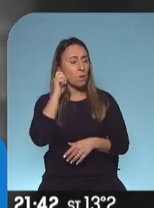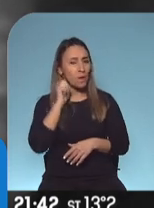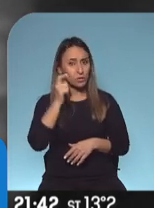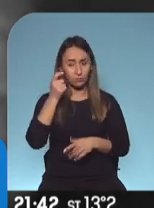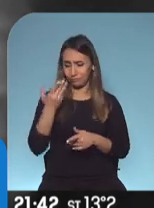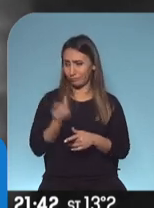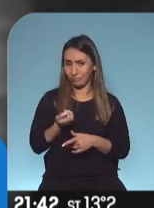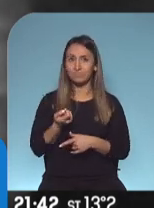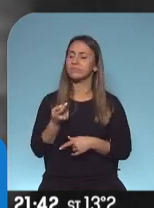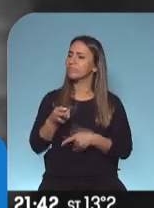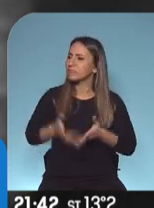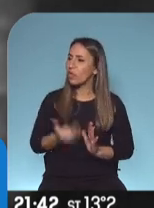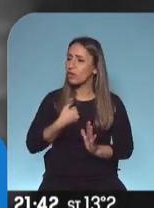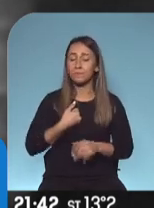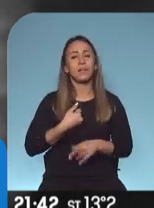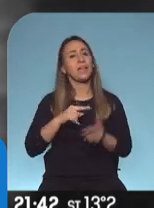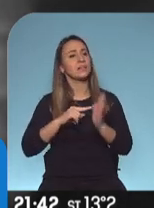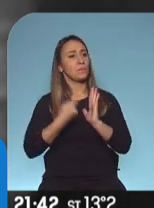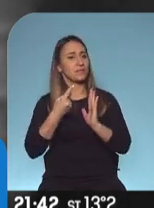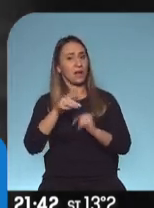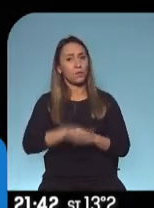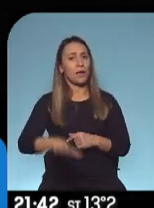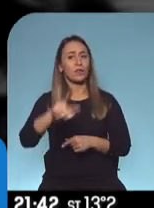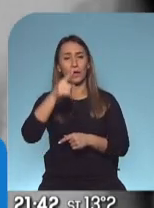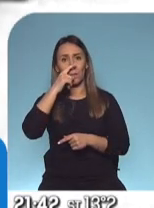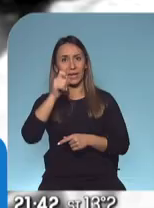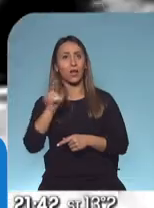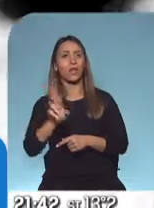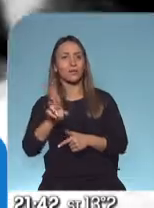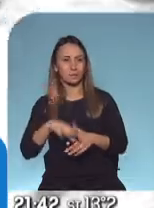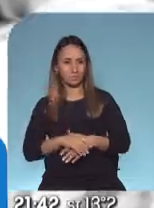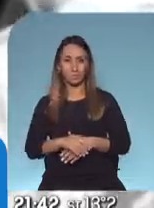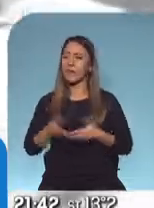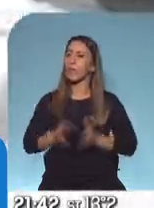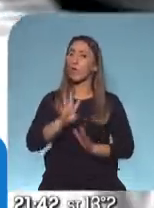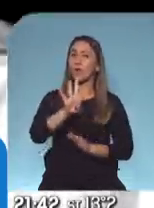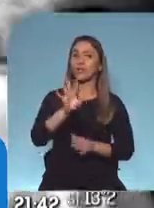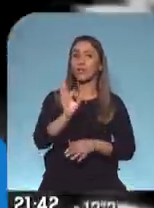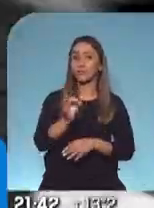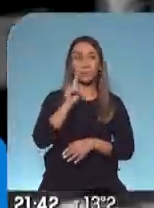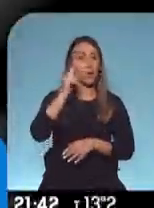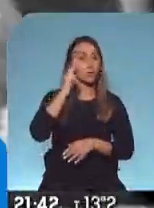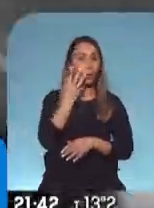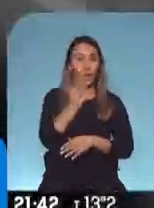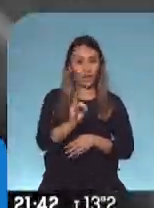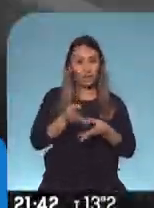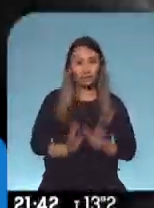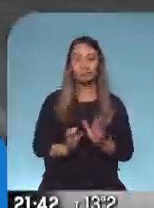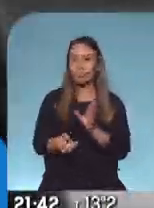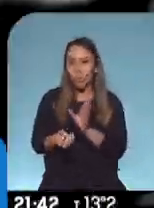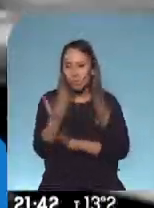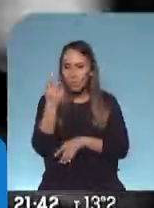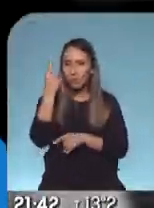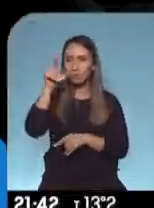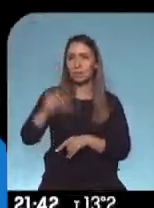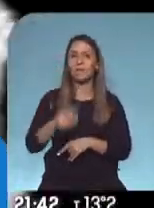nació? Nací en la capital federal, en el barrio Belgrano R. Nació el 4 de octubre de 1940, surgió en Ferro y con